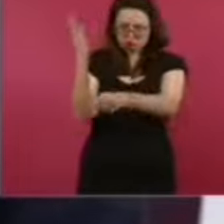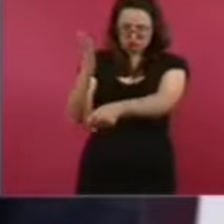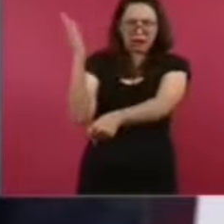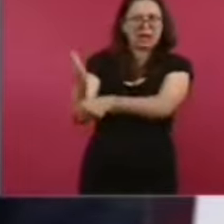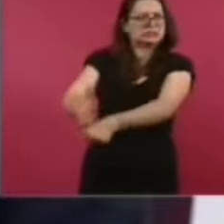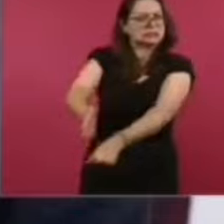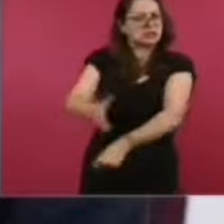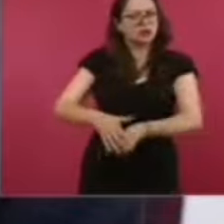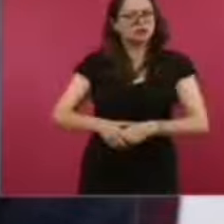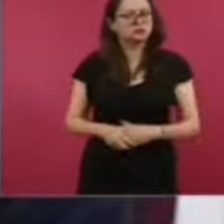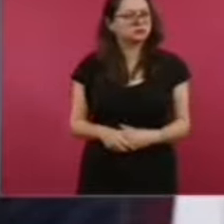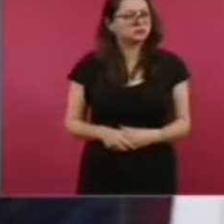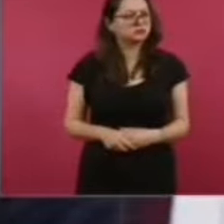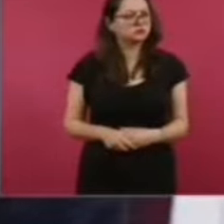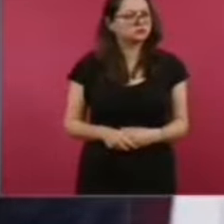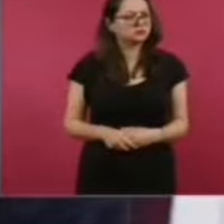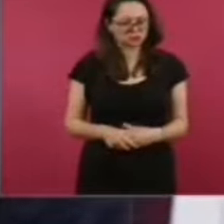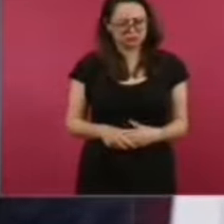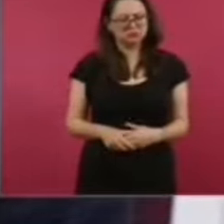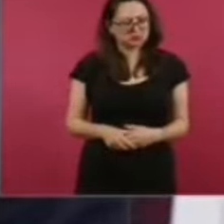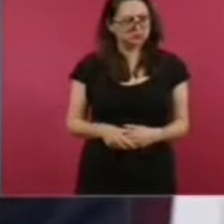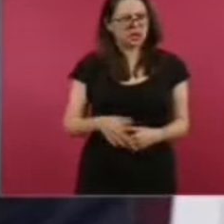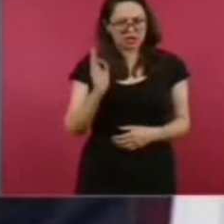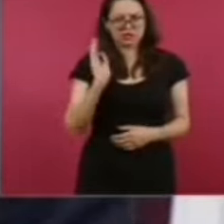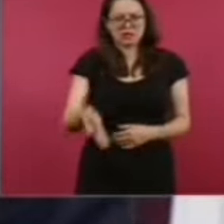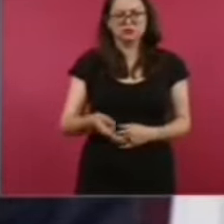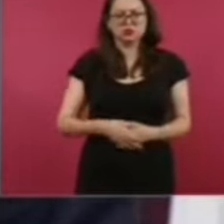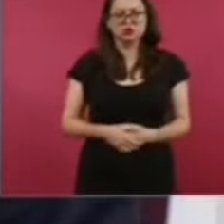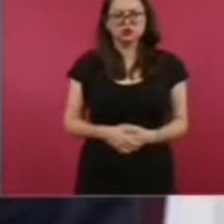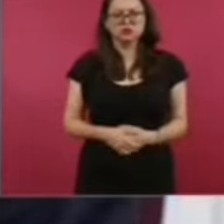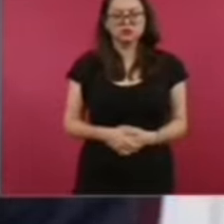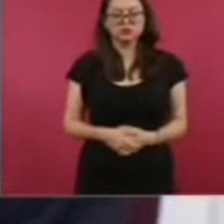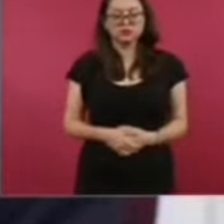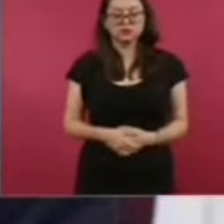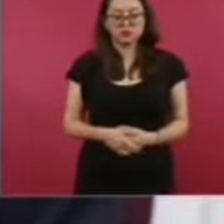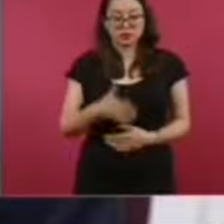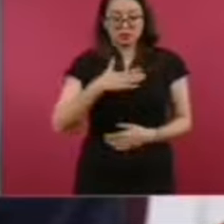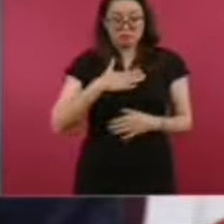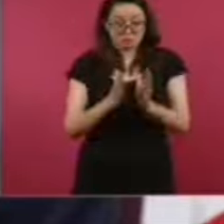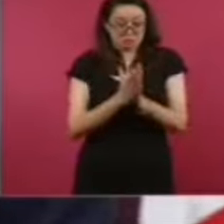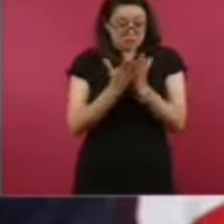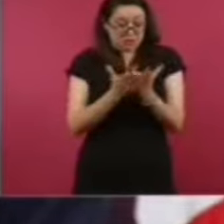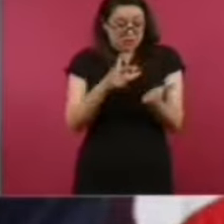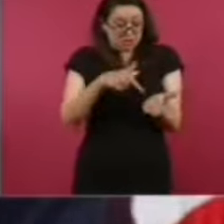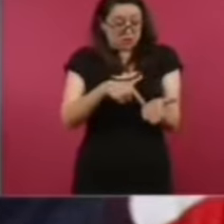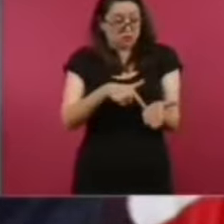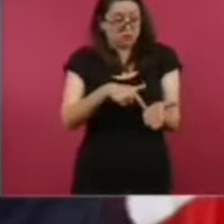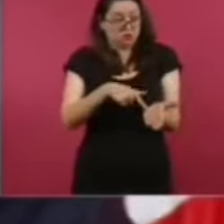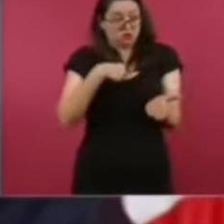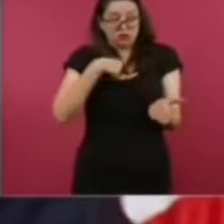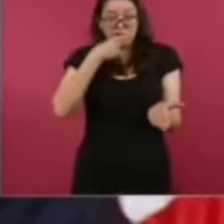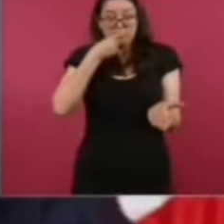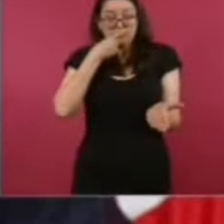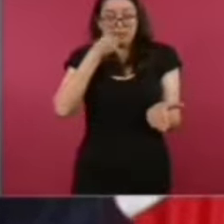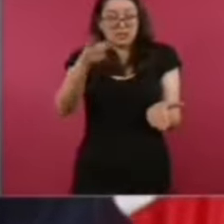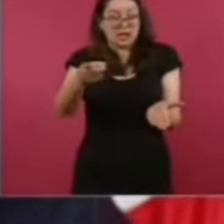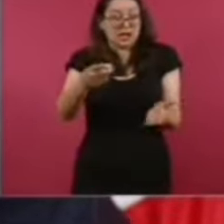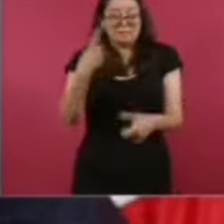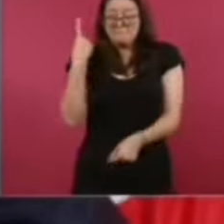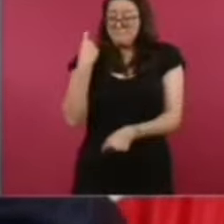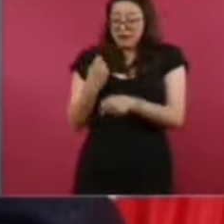aquí lo planteo desde que llegué al gobierno.